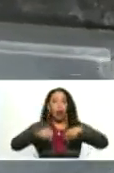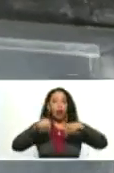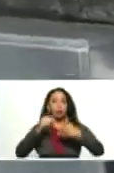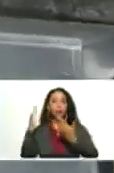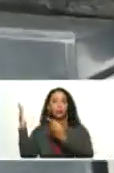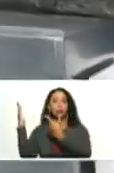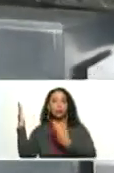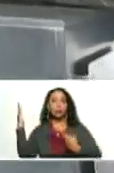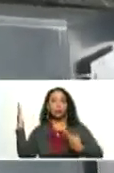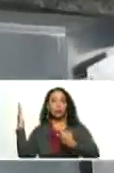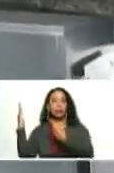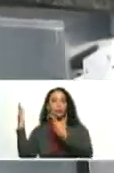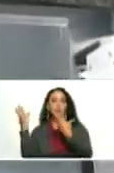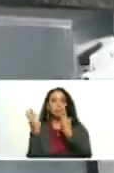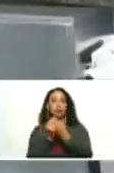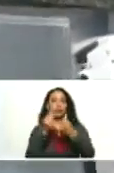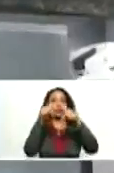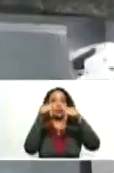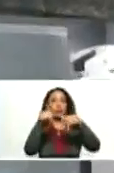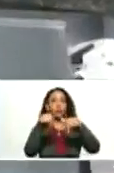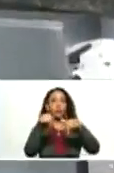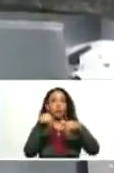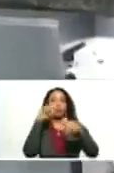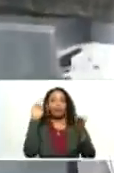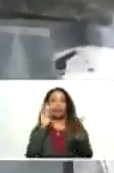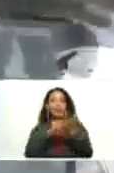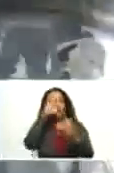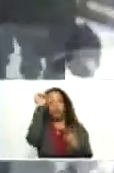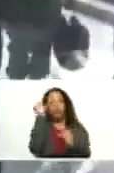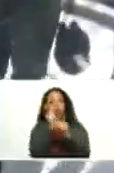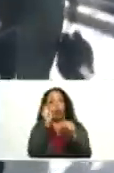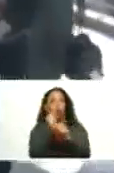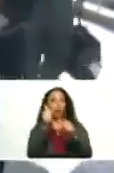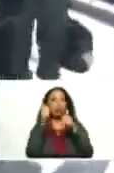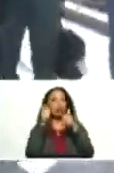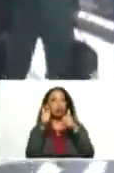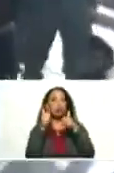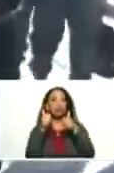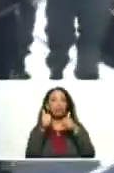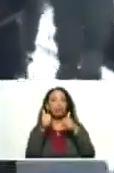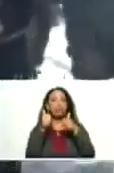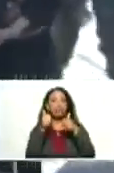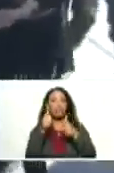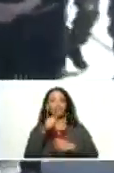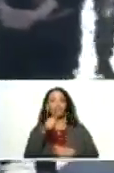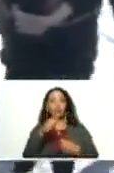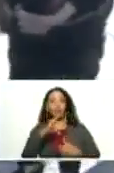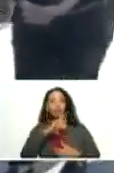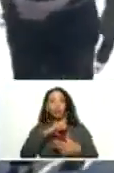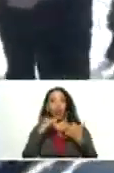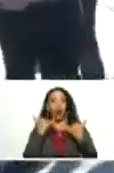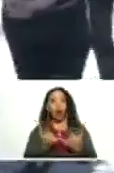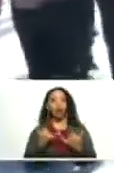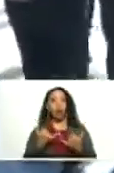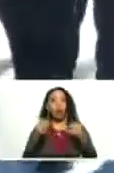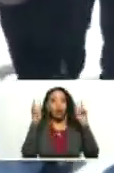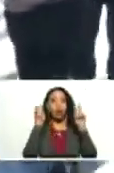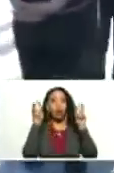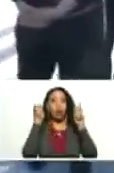presidente. Así que lo acompañan. De verdad, una obra bonita, de buen gusto, fresca,